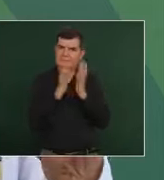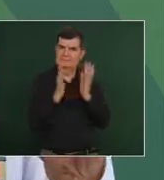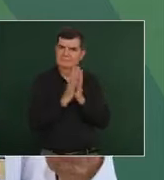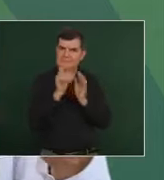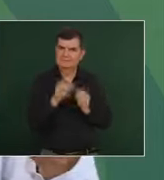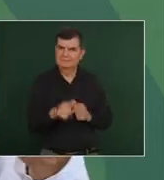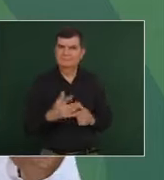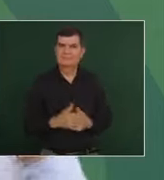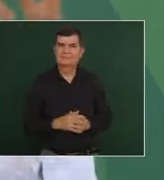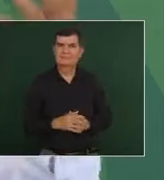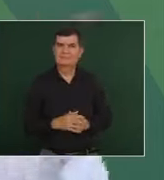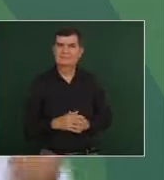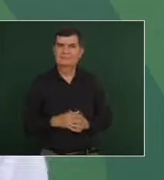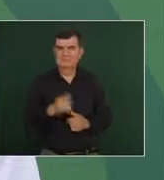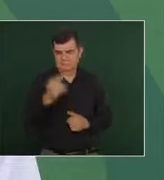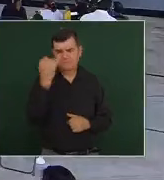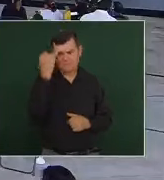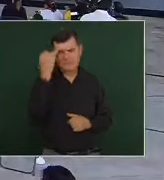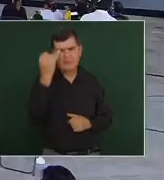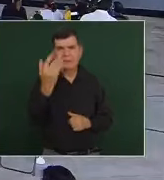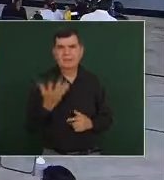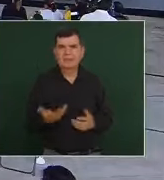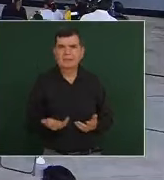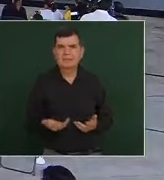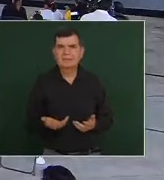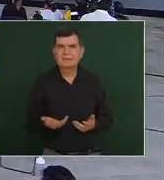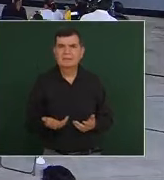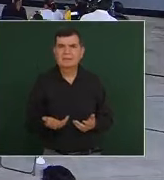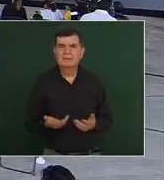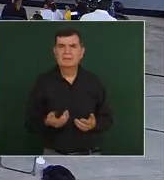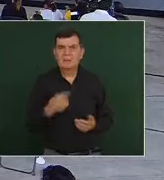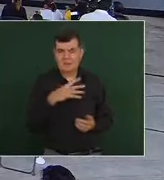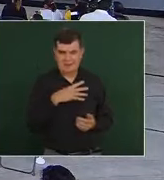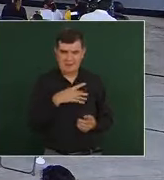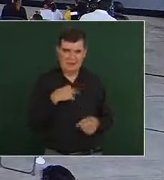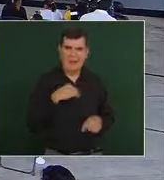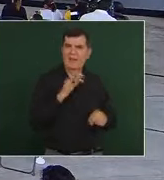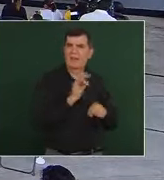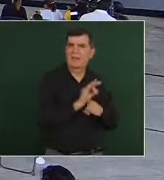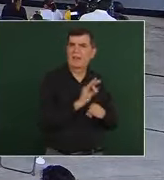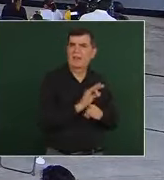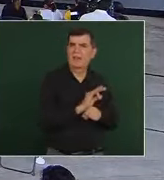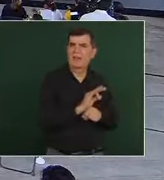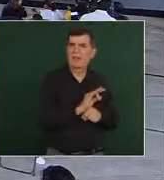Entonces, imagínense, por un lado defendiendo